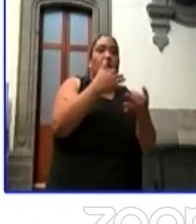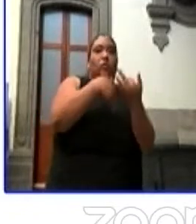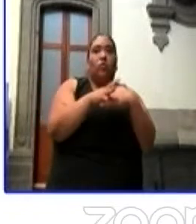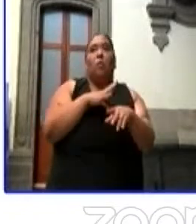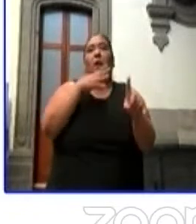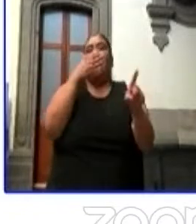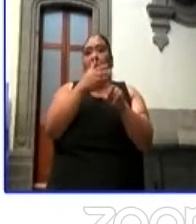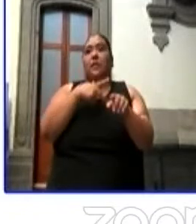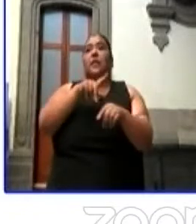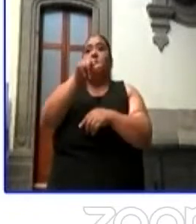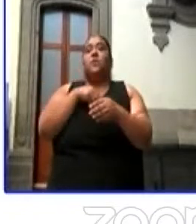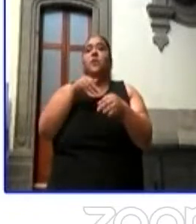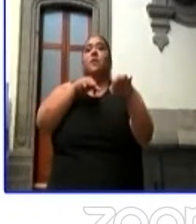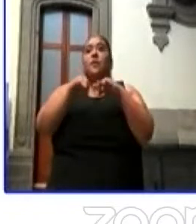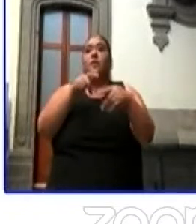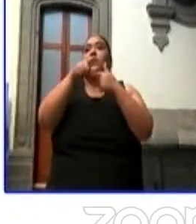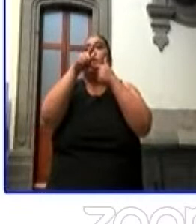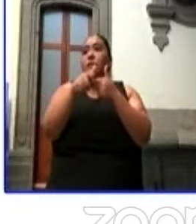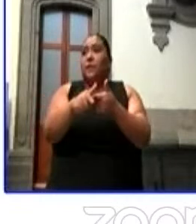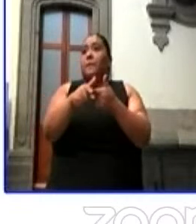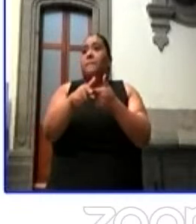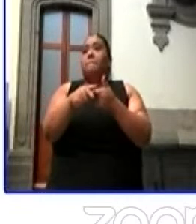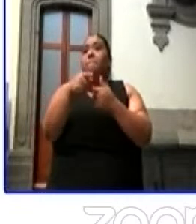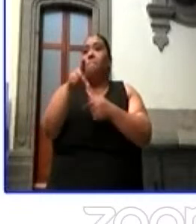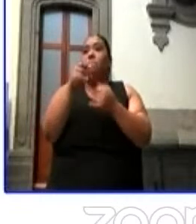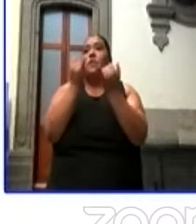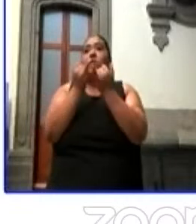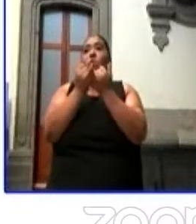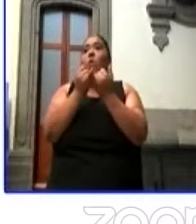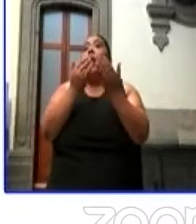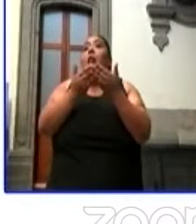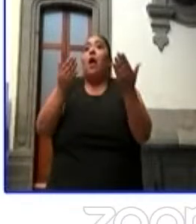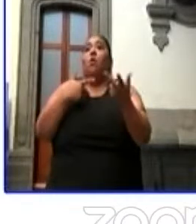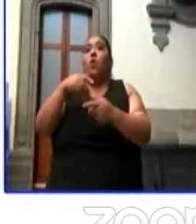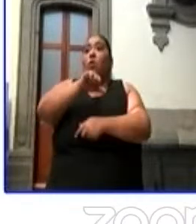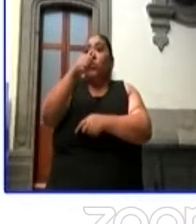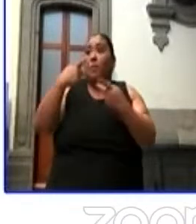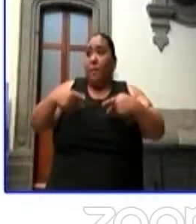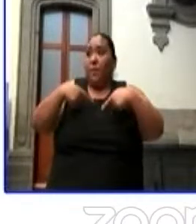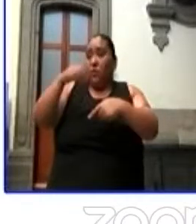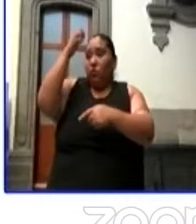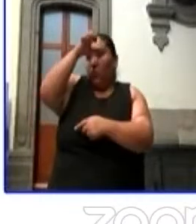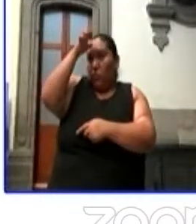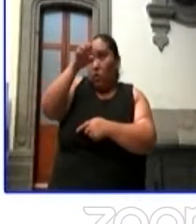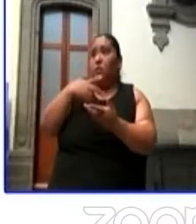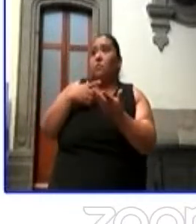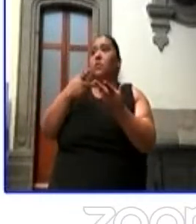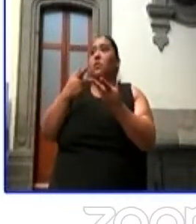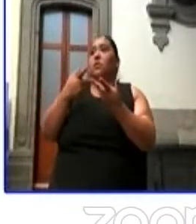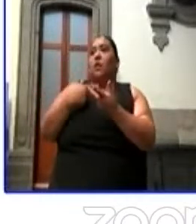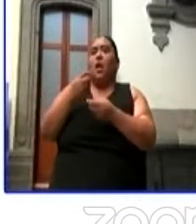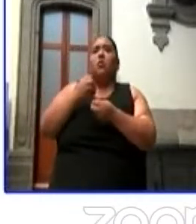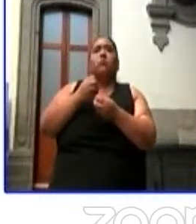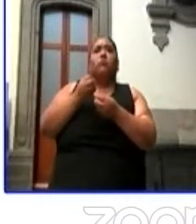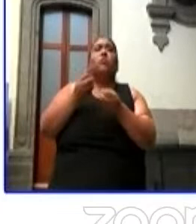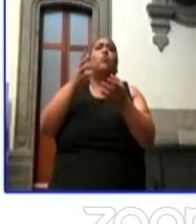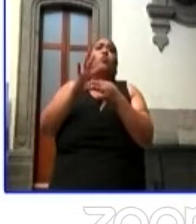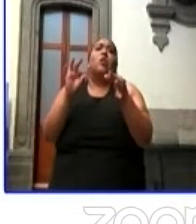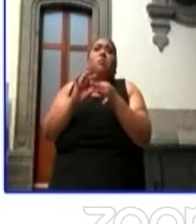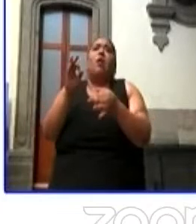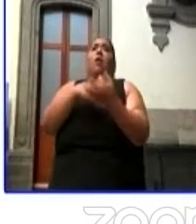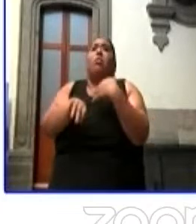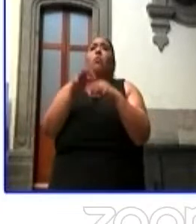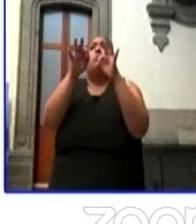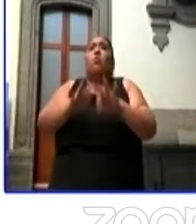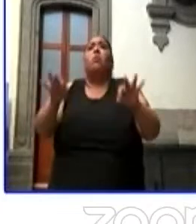y ahora le voy a dar el paso también a otras expertas y expertos que nos darán algunas reflexiones de por qué es importante tener este